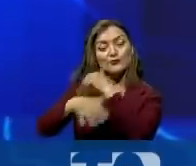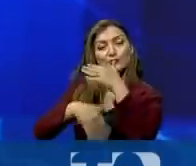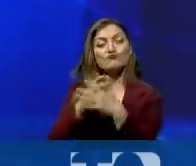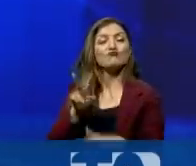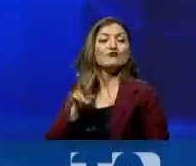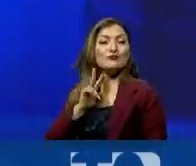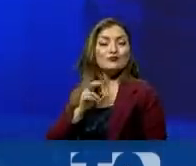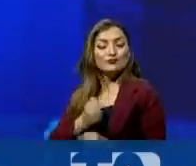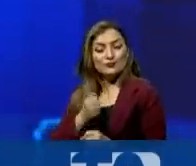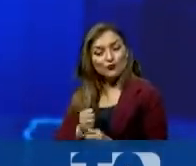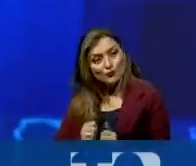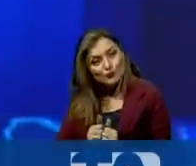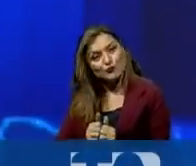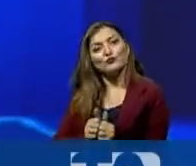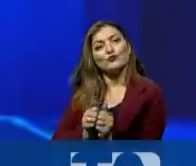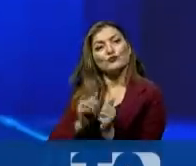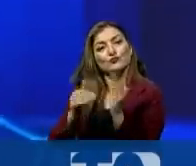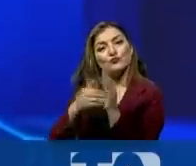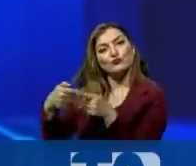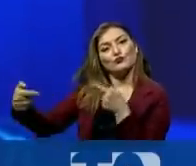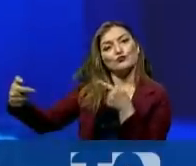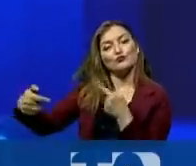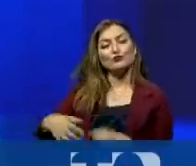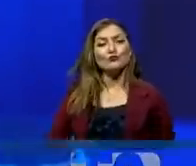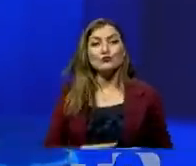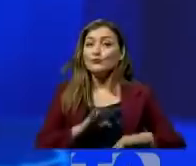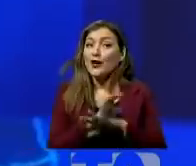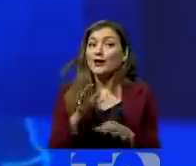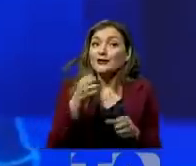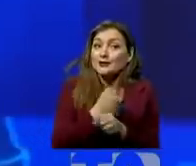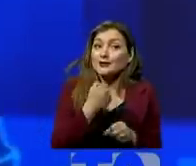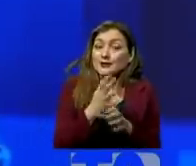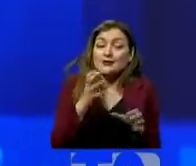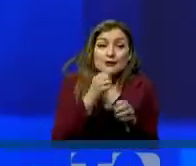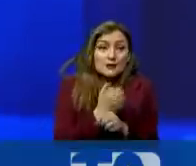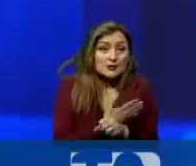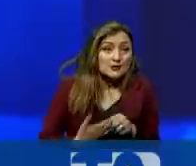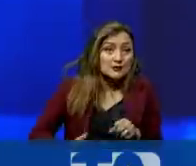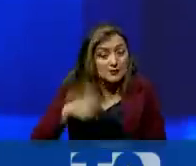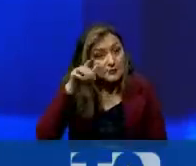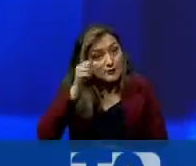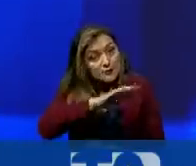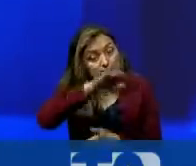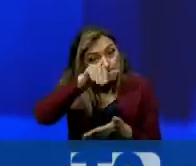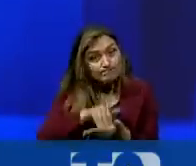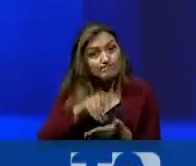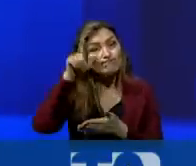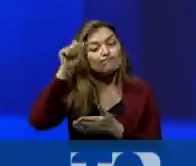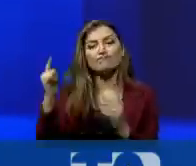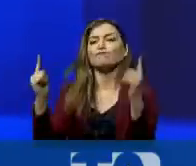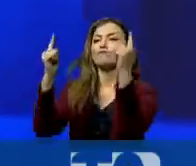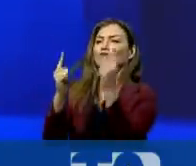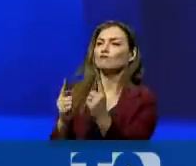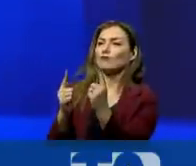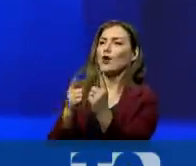debemos trabajar unidos en contra de este enemigo jugador lo está haciendo el presidente de la aso ha sido contundente con el presidente de byd en